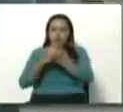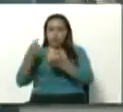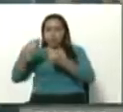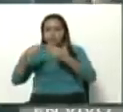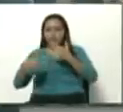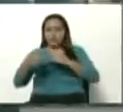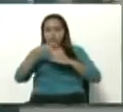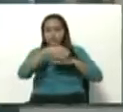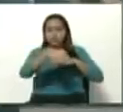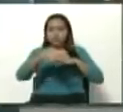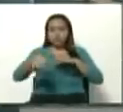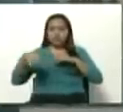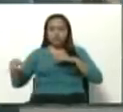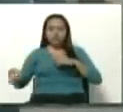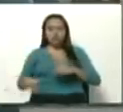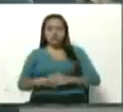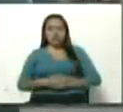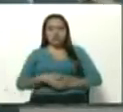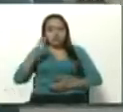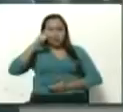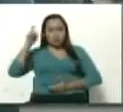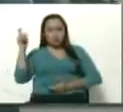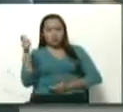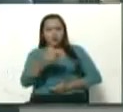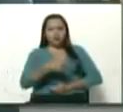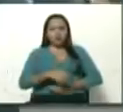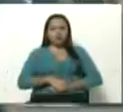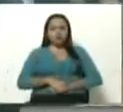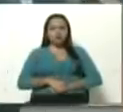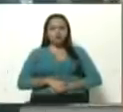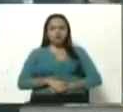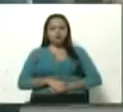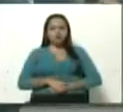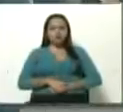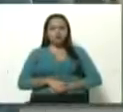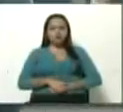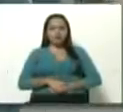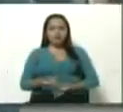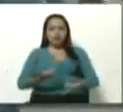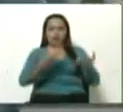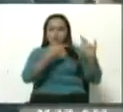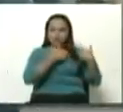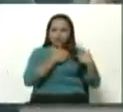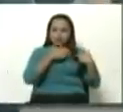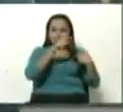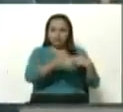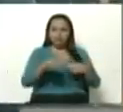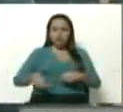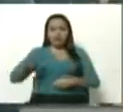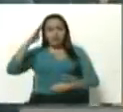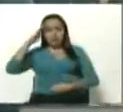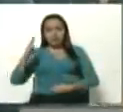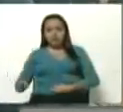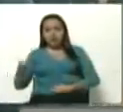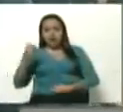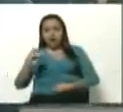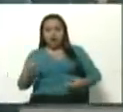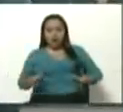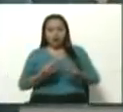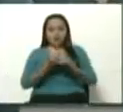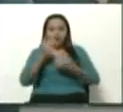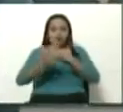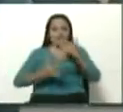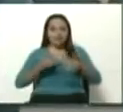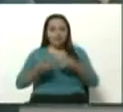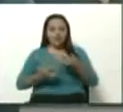diferentes municipios de esta entidad de llanera, autoridades civiles y militares que acompañan este acto